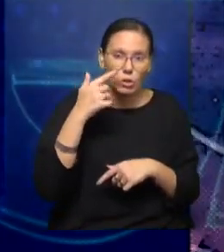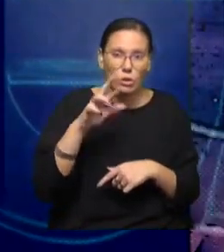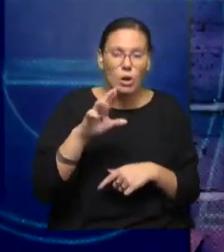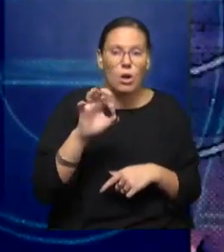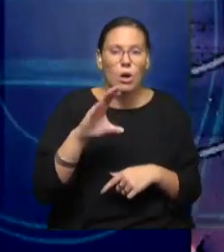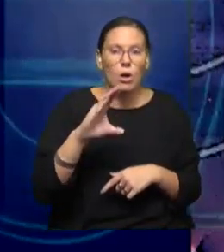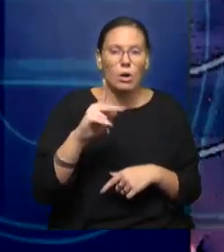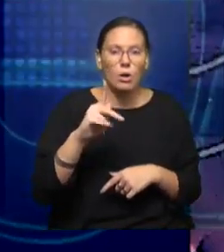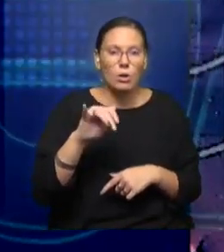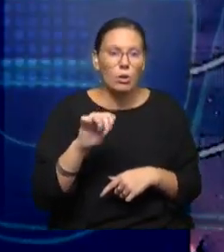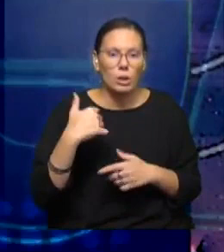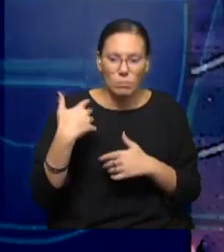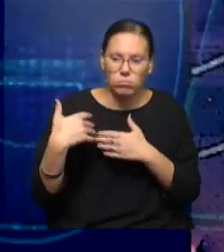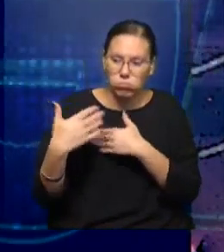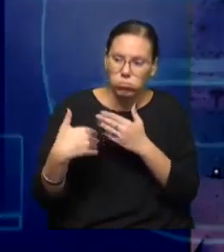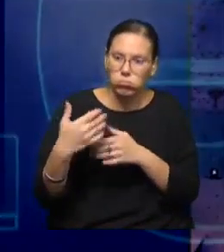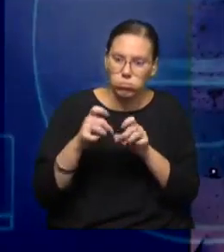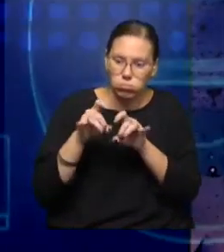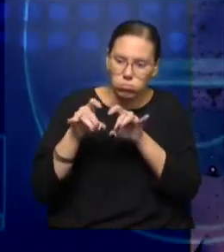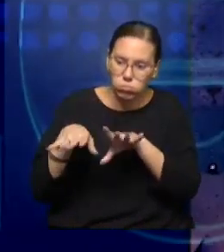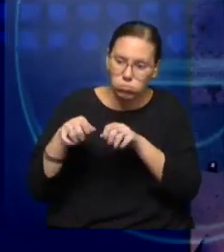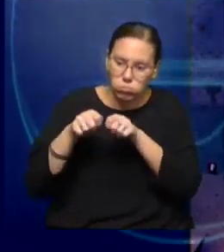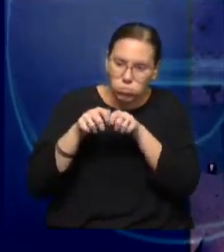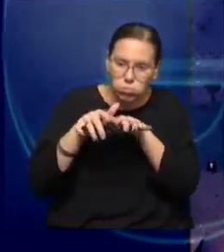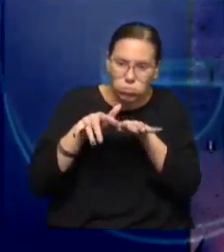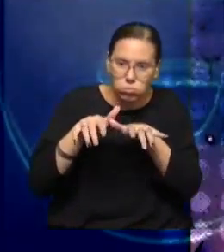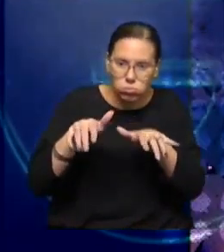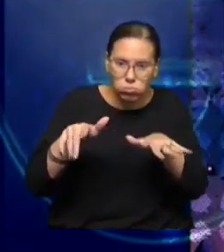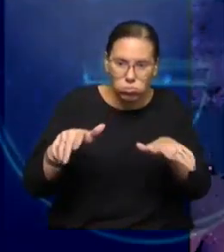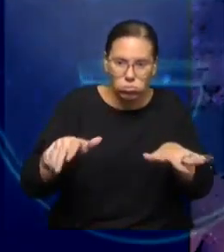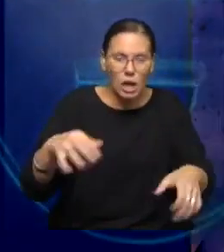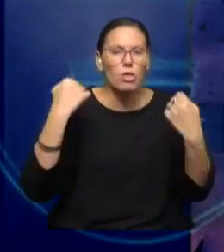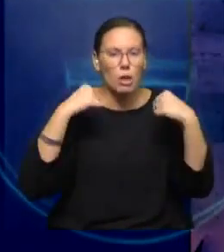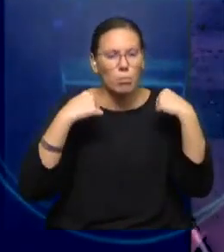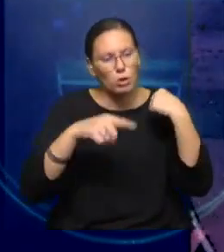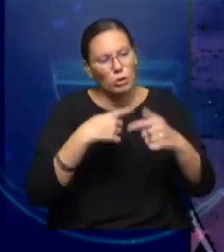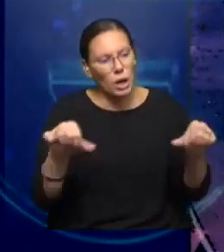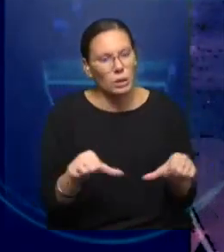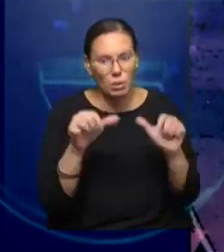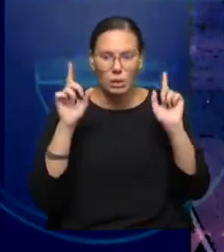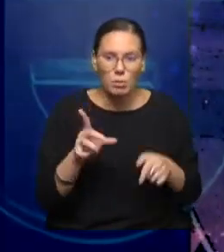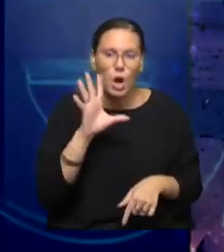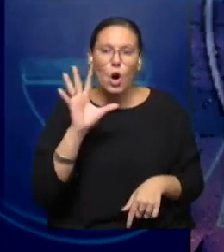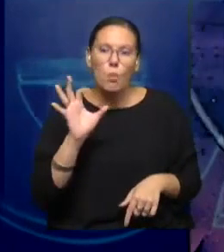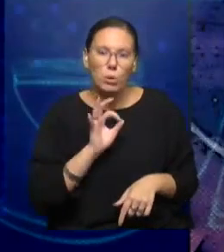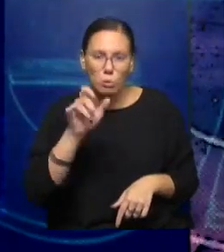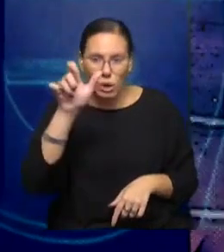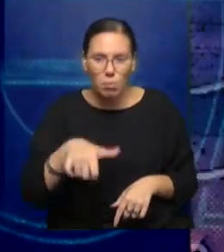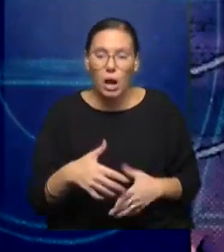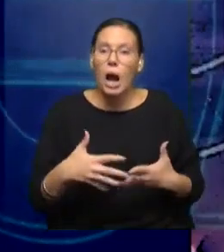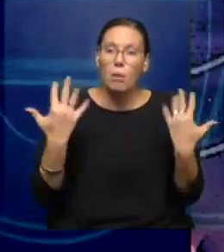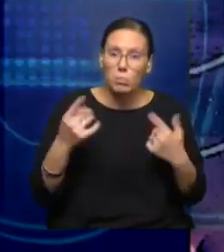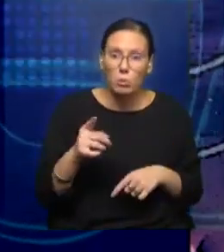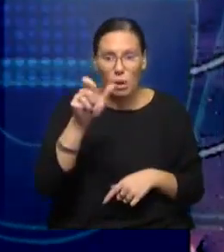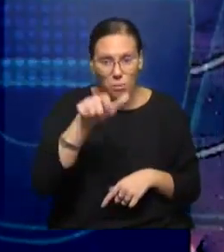Rocky manía que empezó a replicarse en diferentes ámbitos en muchos deportes pero también en otras actividades se daba la oportunidad a un campeón